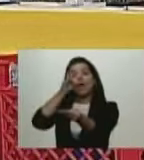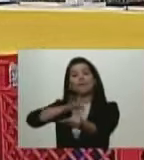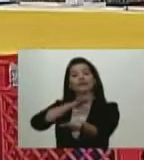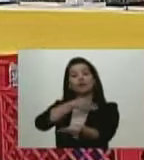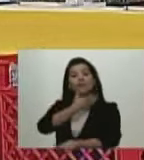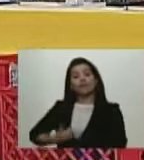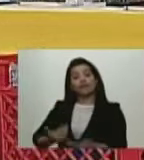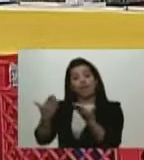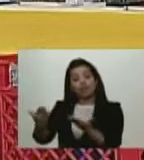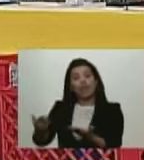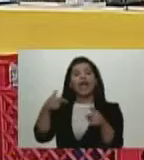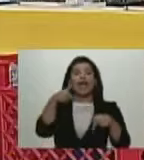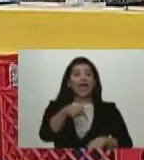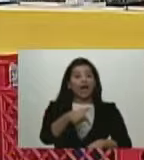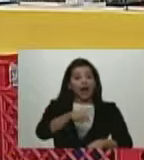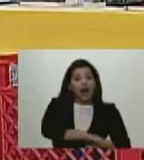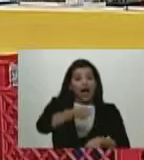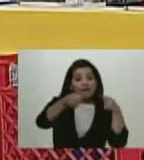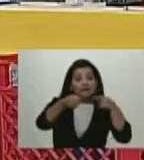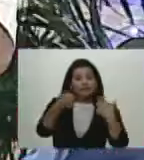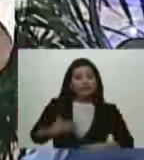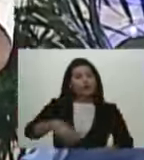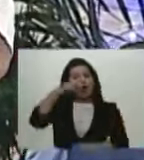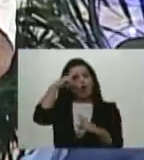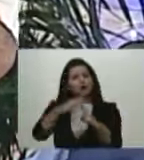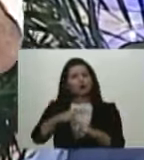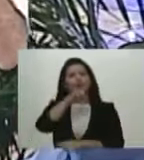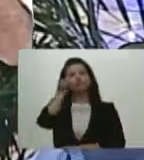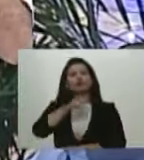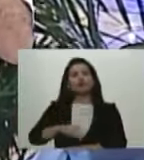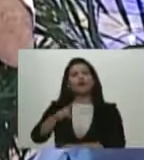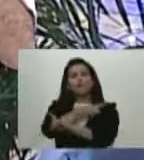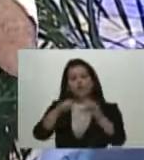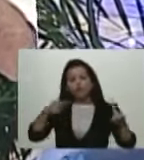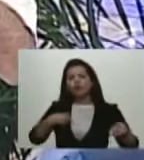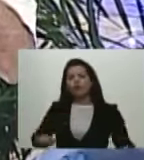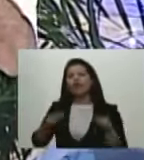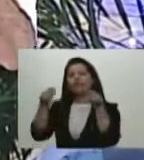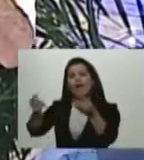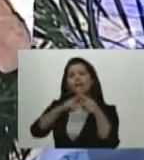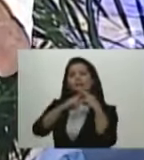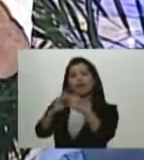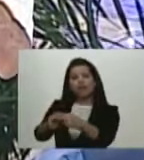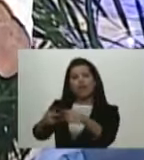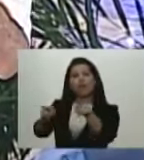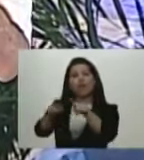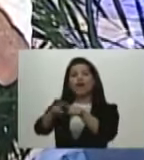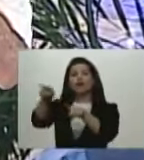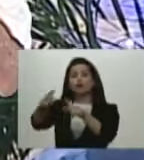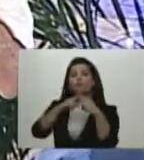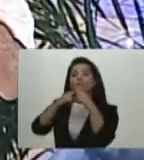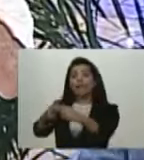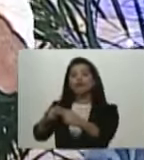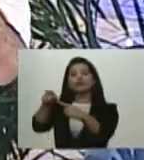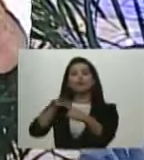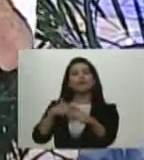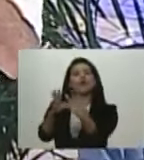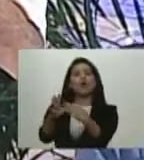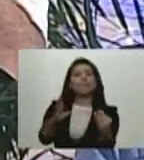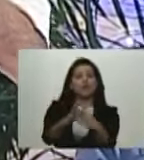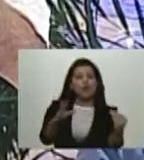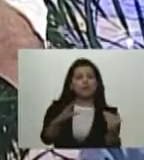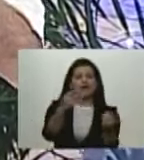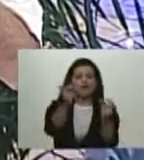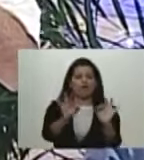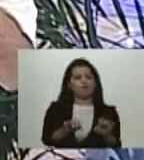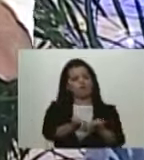al Zulia, para este propósito que es loable de enaltecer a Rafael Urdaneta y hacer que